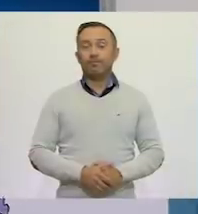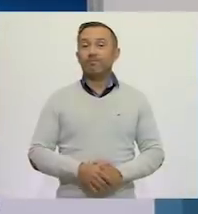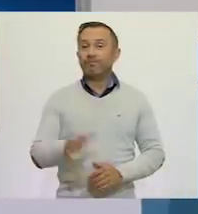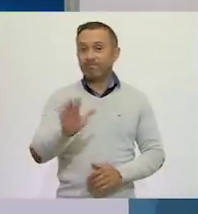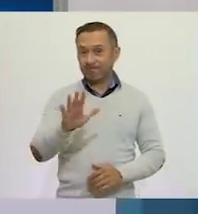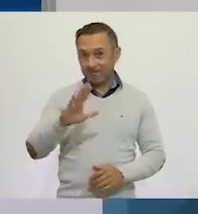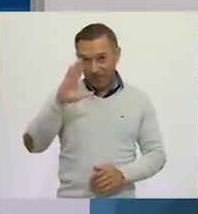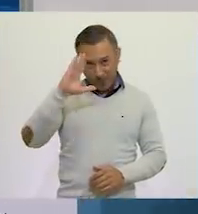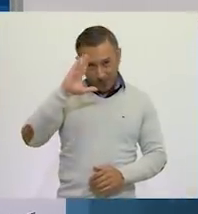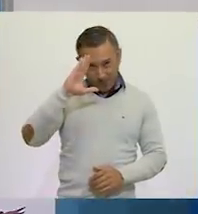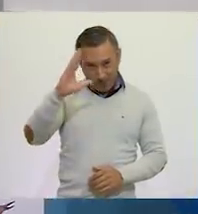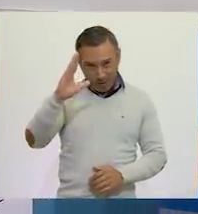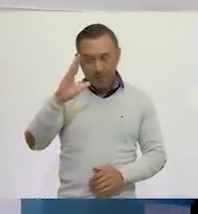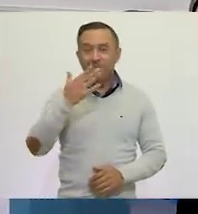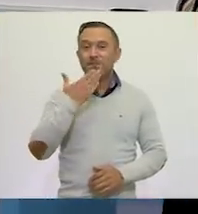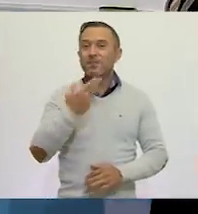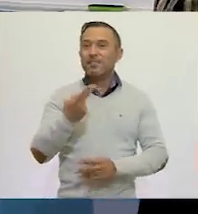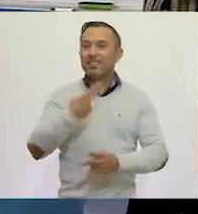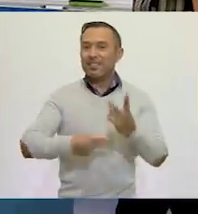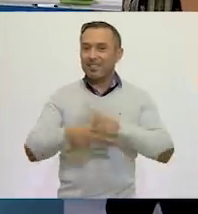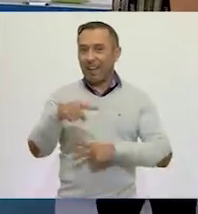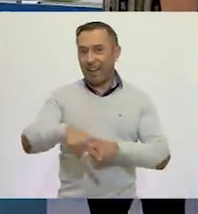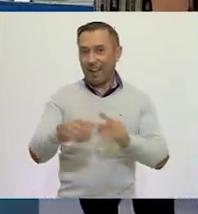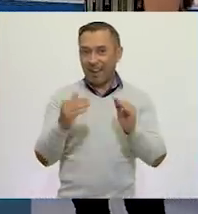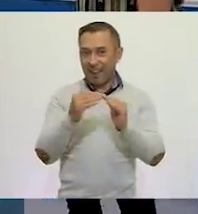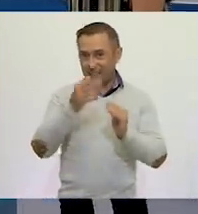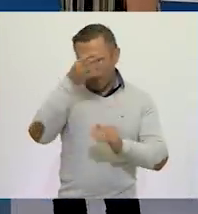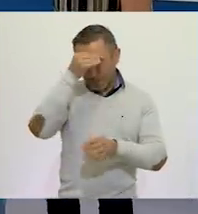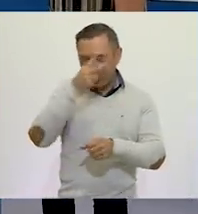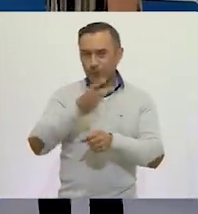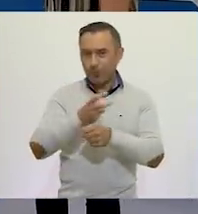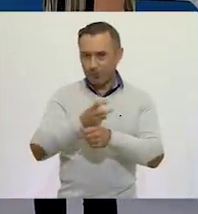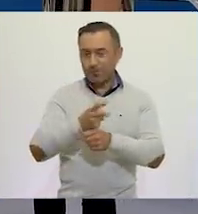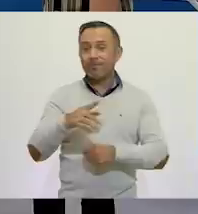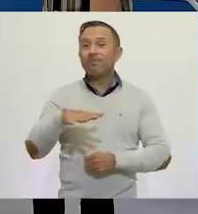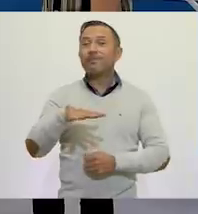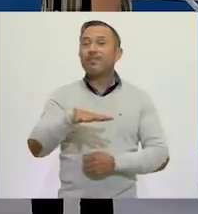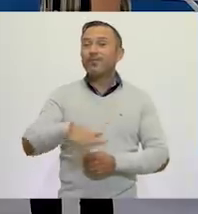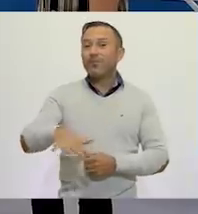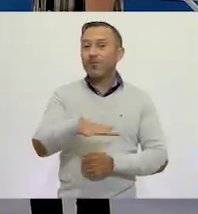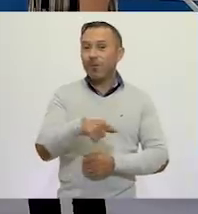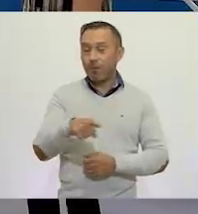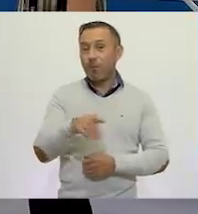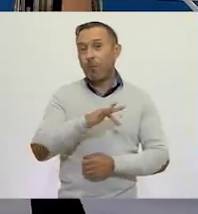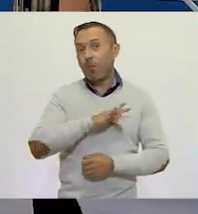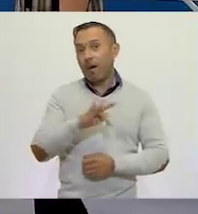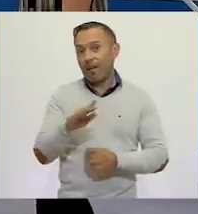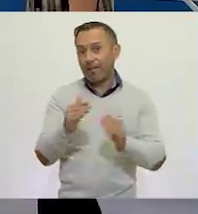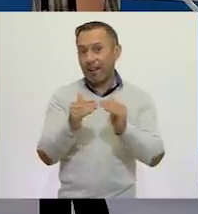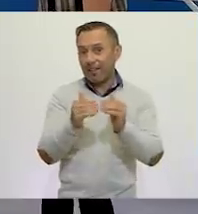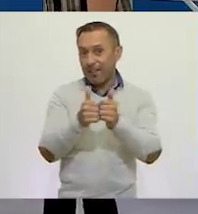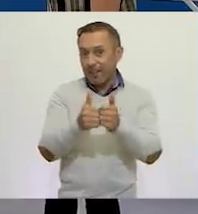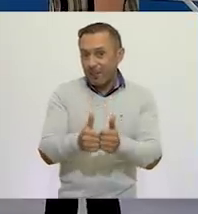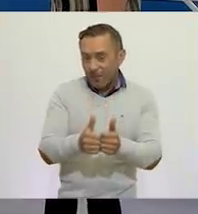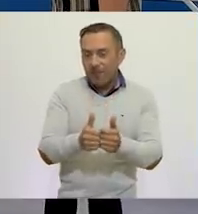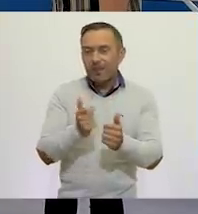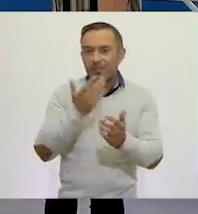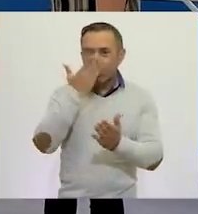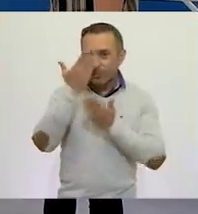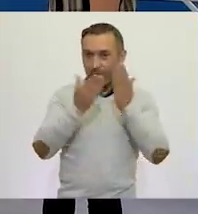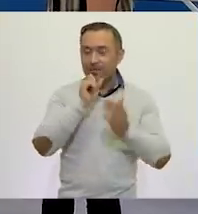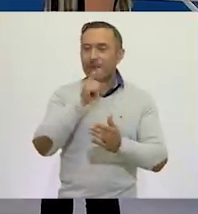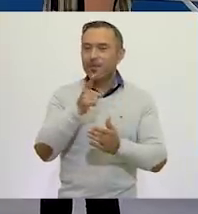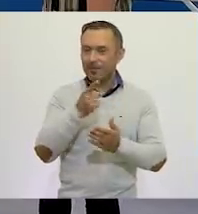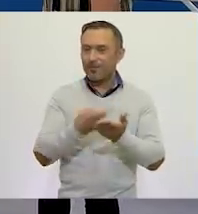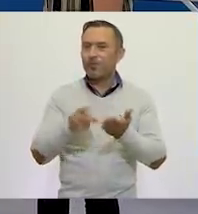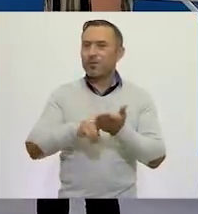Hola, les damos la bienvenida a Aprende en Casa 2, un espacio en el que vamos a poder estudiar y divertirnos desde nuestros hogares.